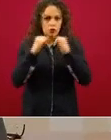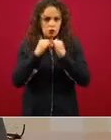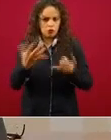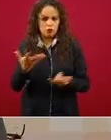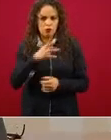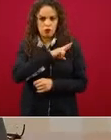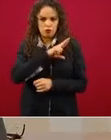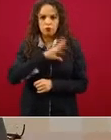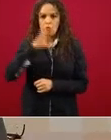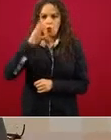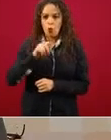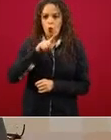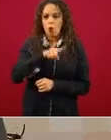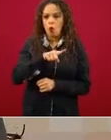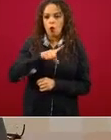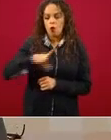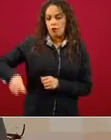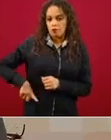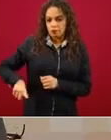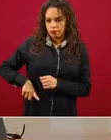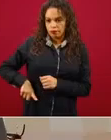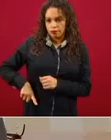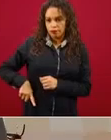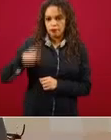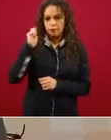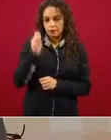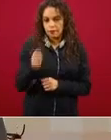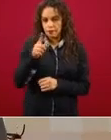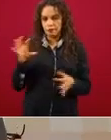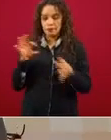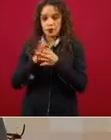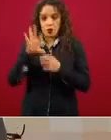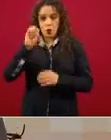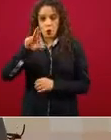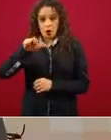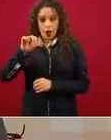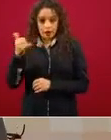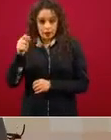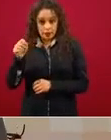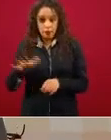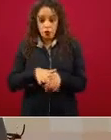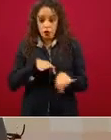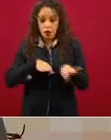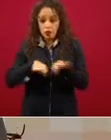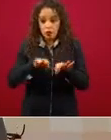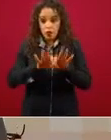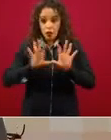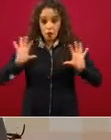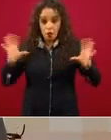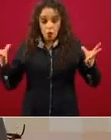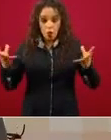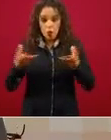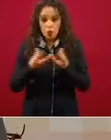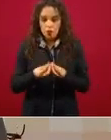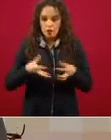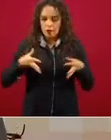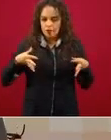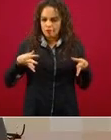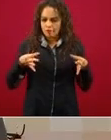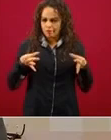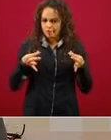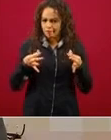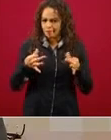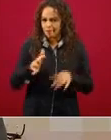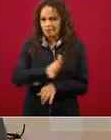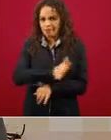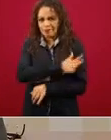educación superior, como de los centros públicos CONACYT, porque todo este trabajo, este refinado y